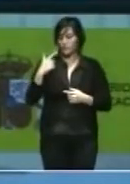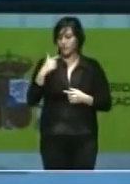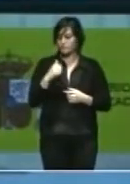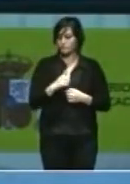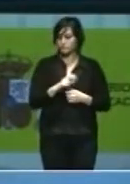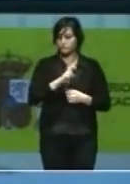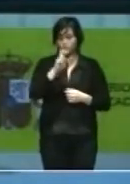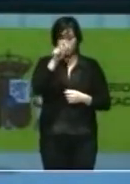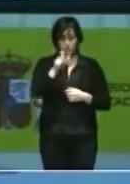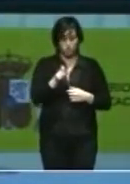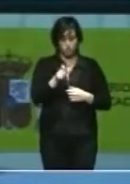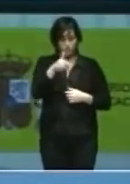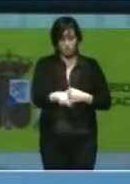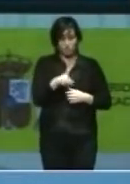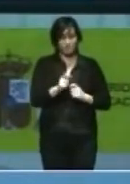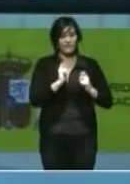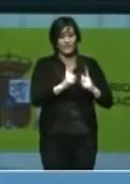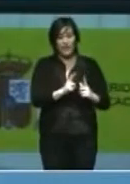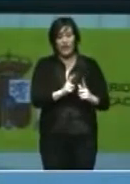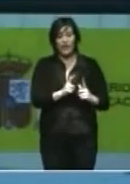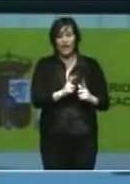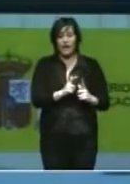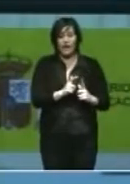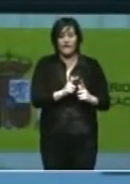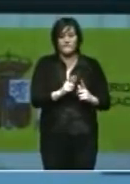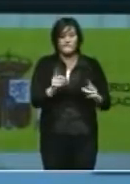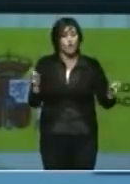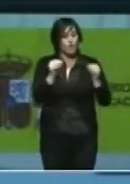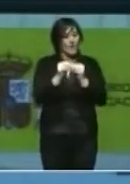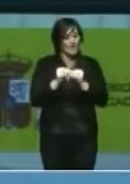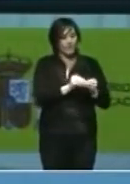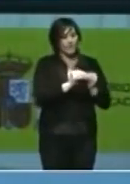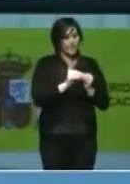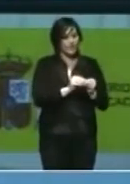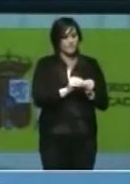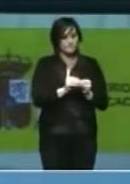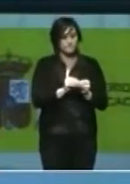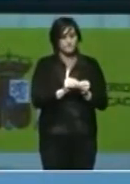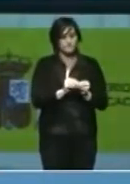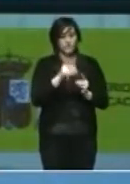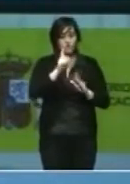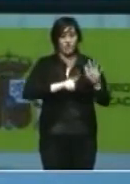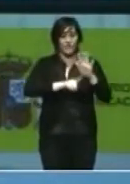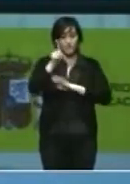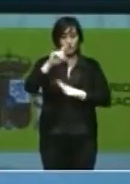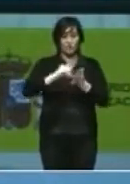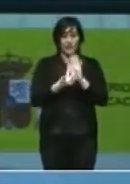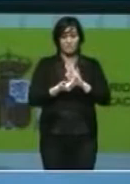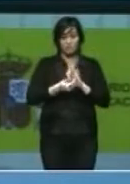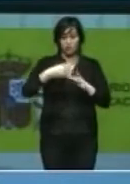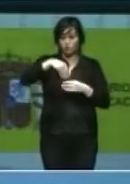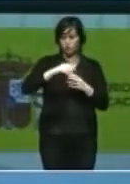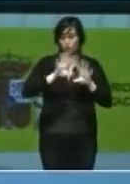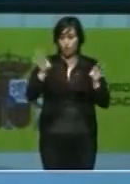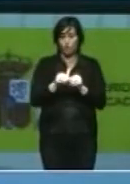que dotó de una gran, digamos, coherencia, no solamente a los desarrollos planimétricos del conjunto,